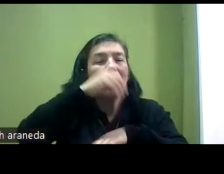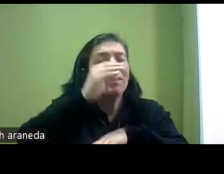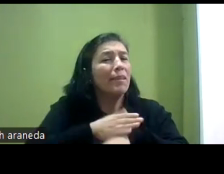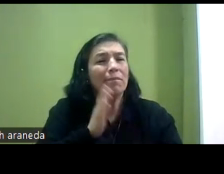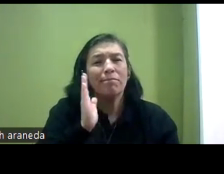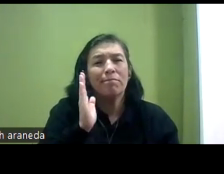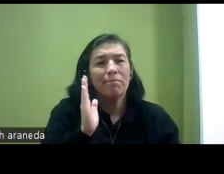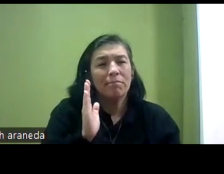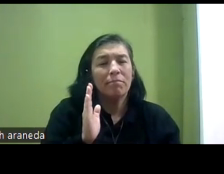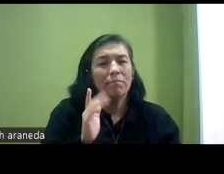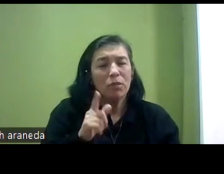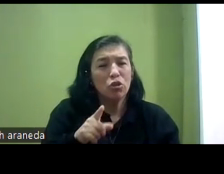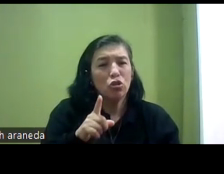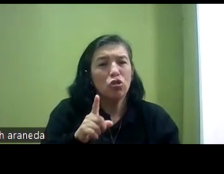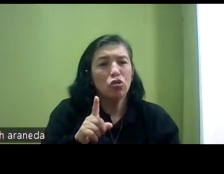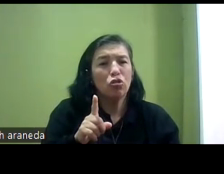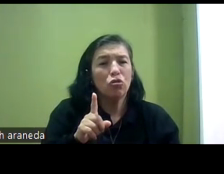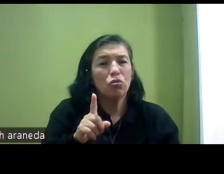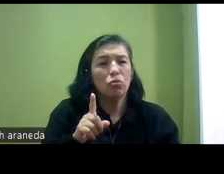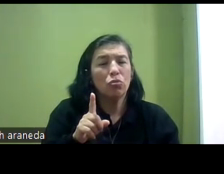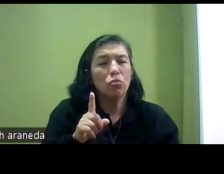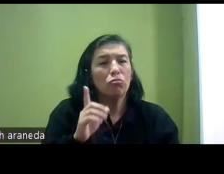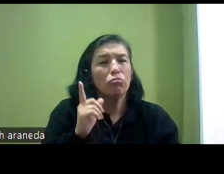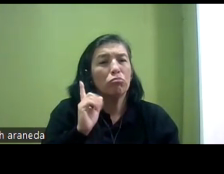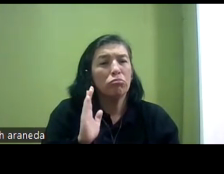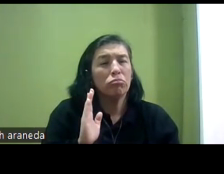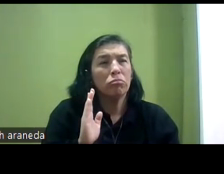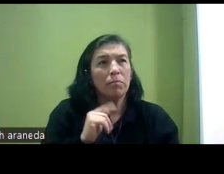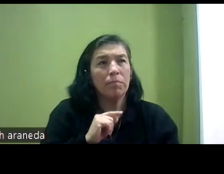logró mantener de alguna manera